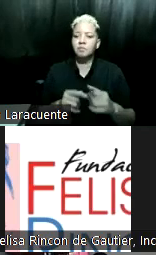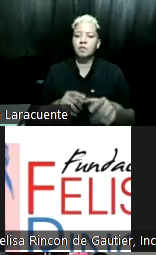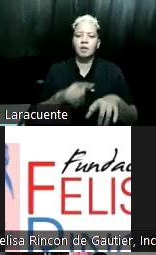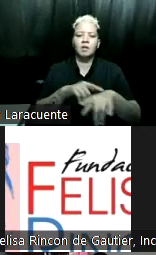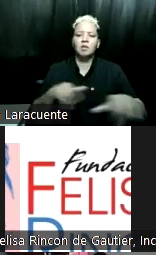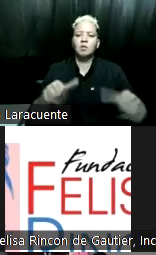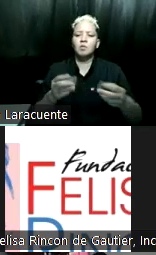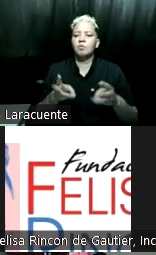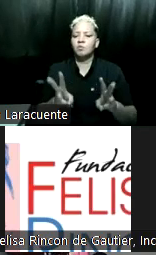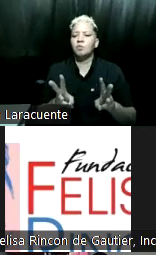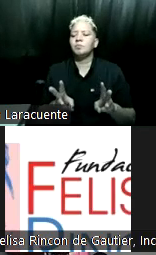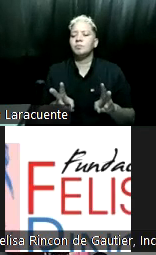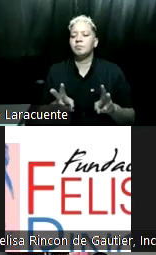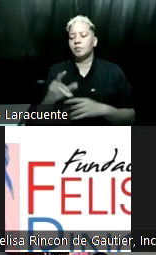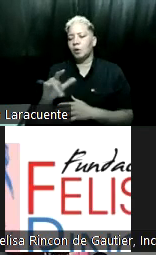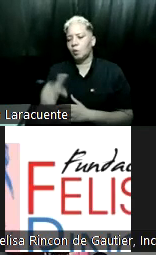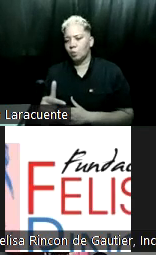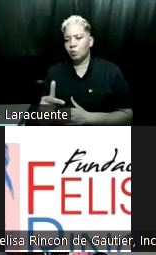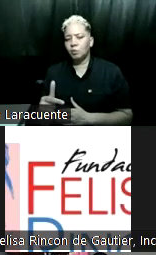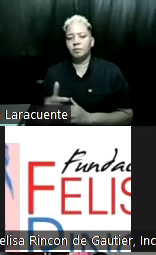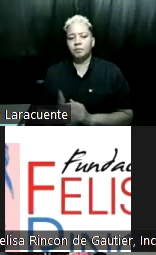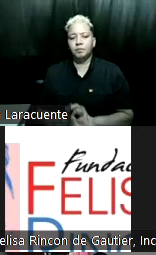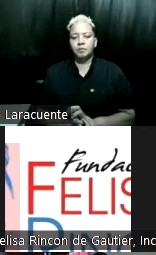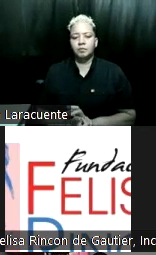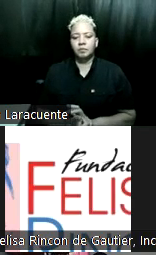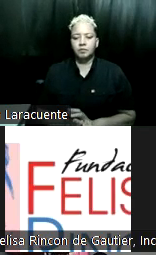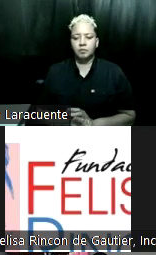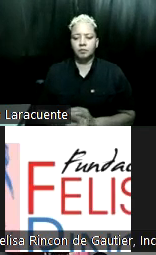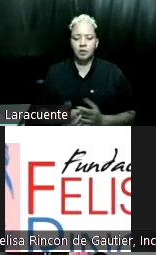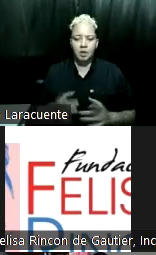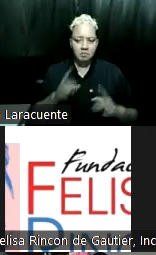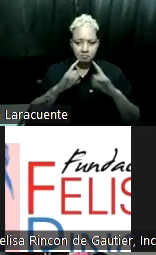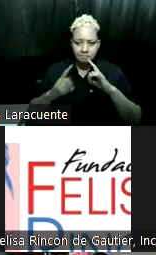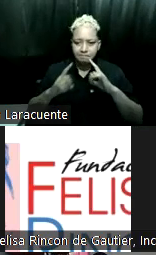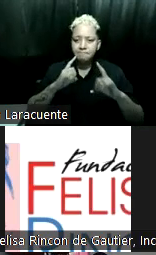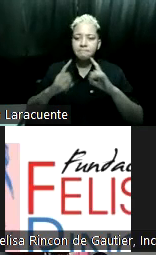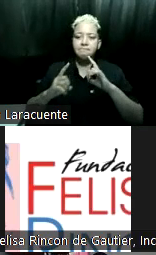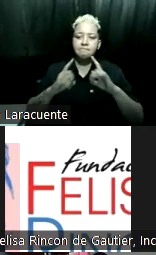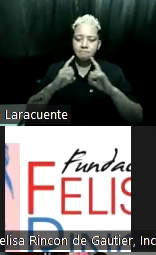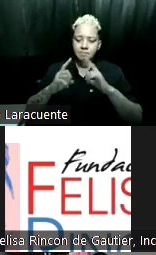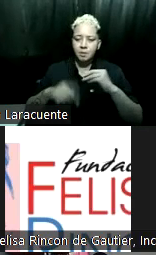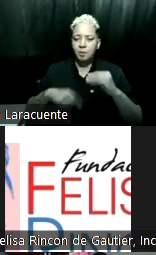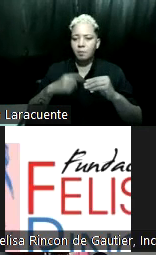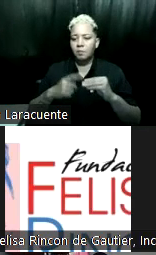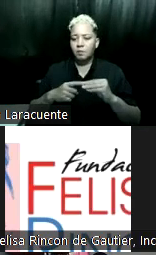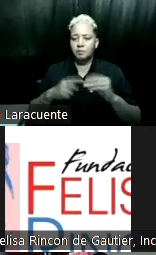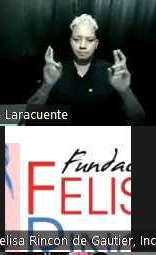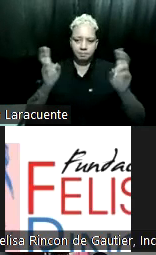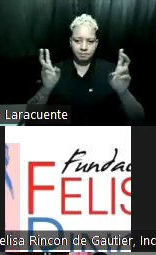luego pues entrar en la conversación sobre este